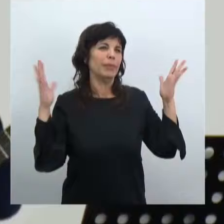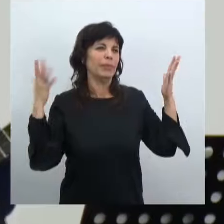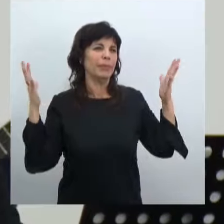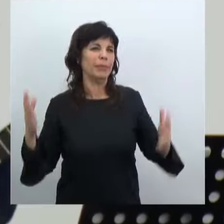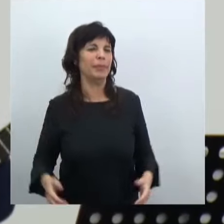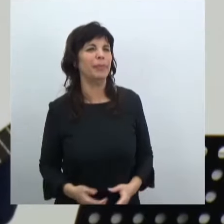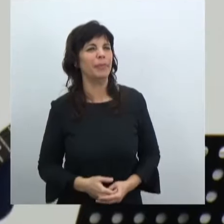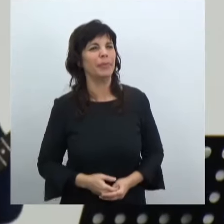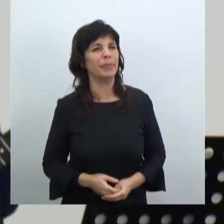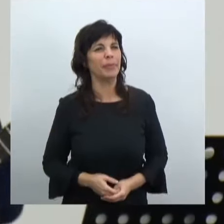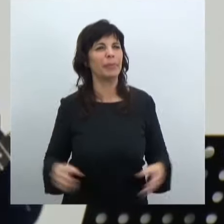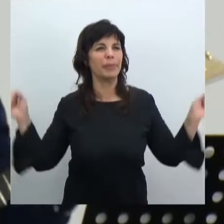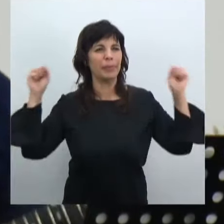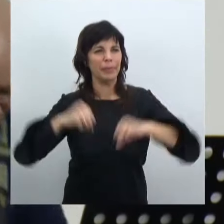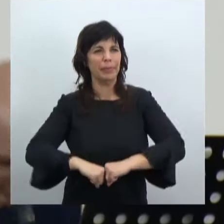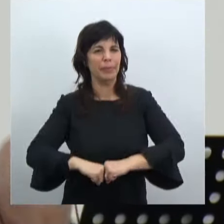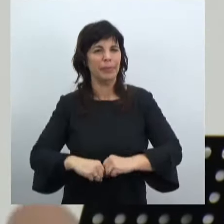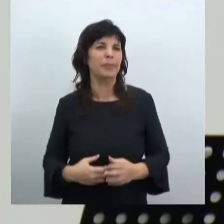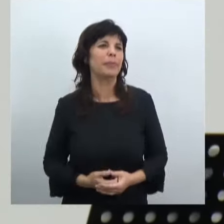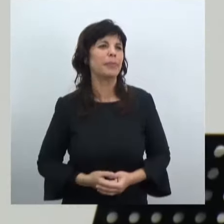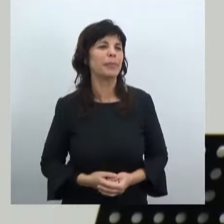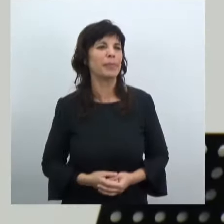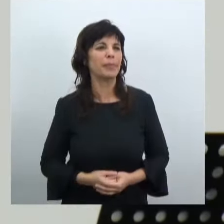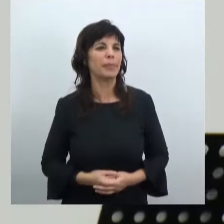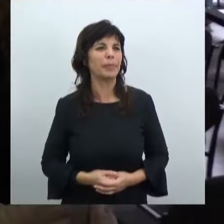Wow. Amén.